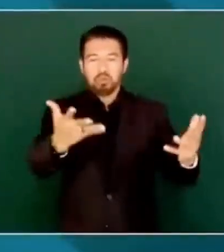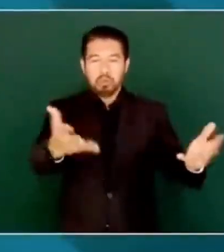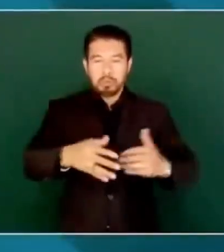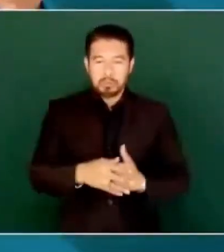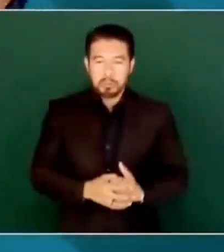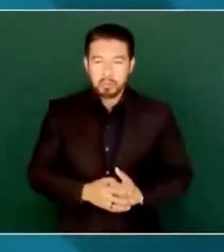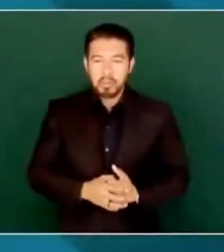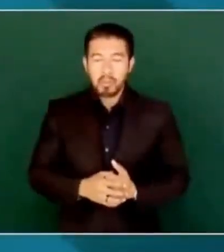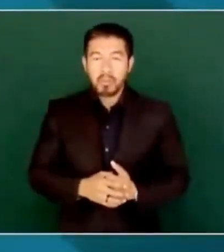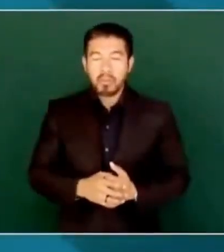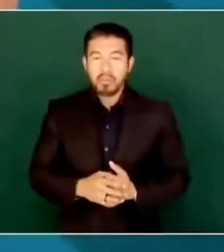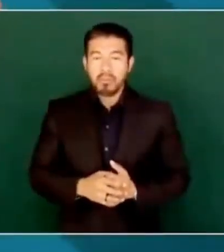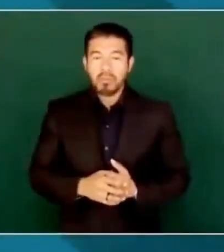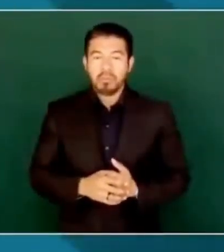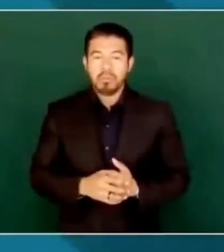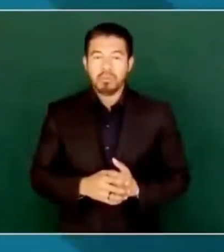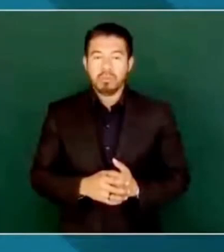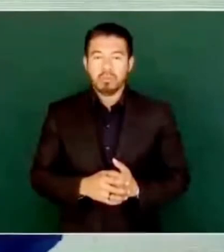se abstengan